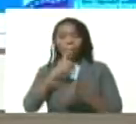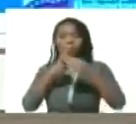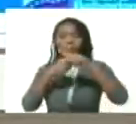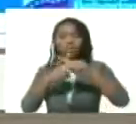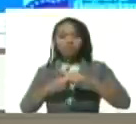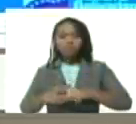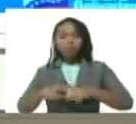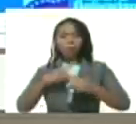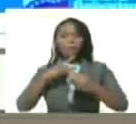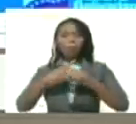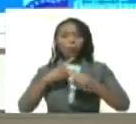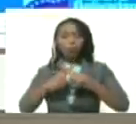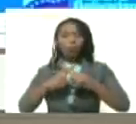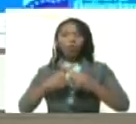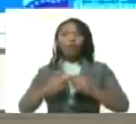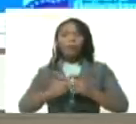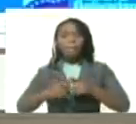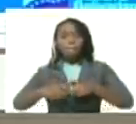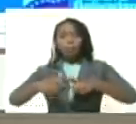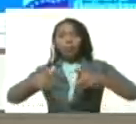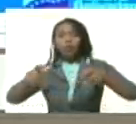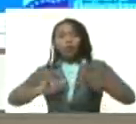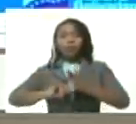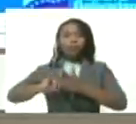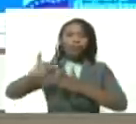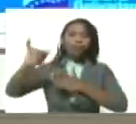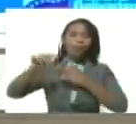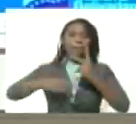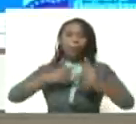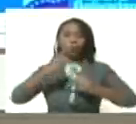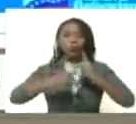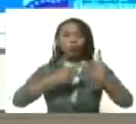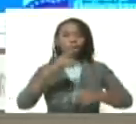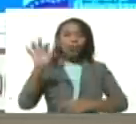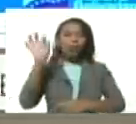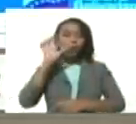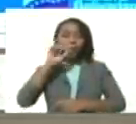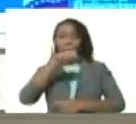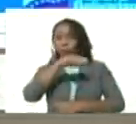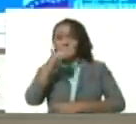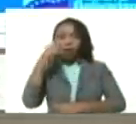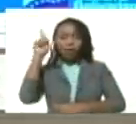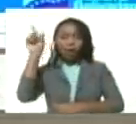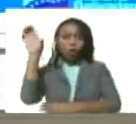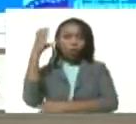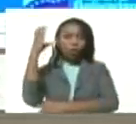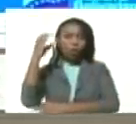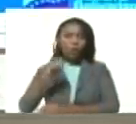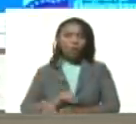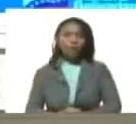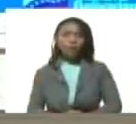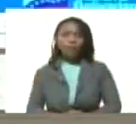multiplican, aumentan, incrementan la producción de cocaína en Colombia.